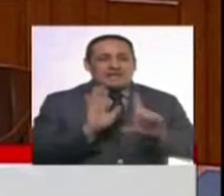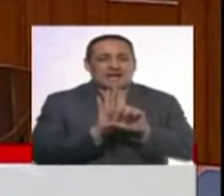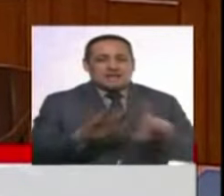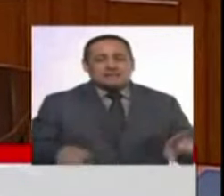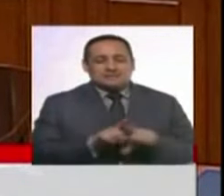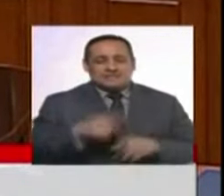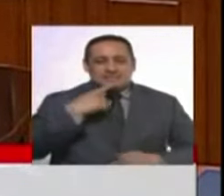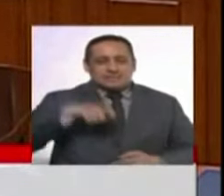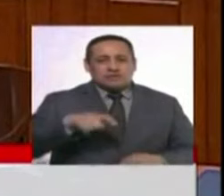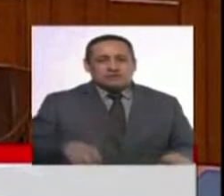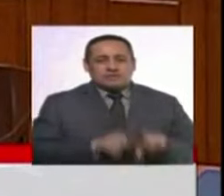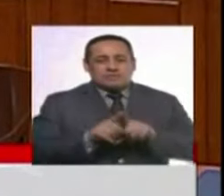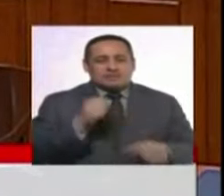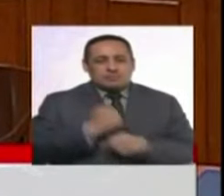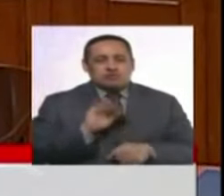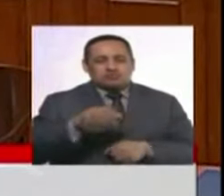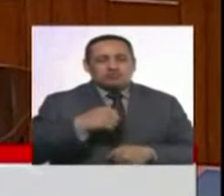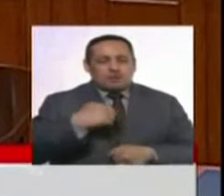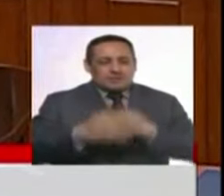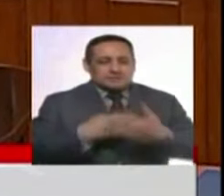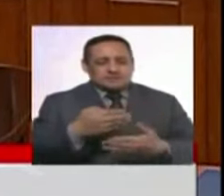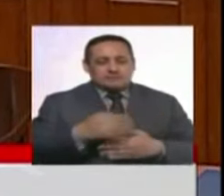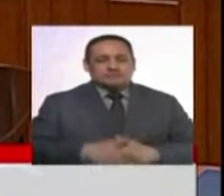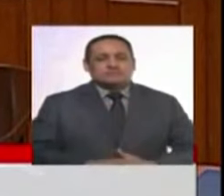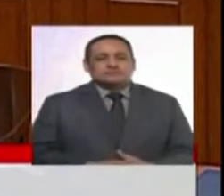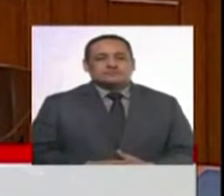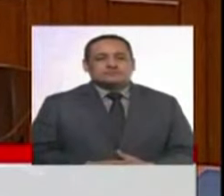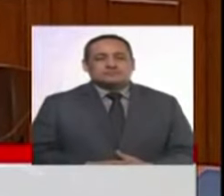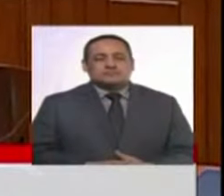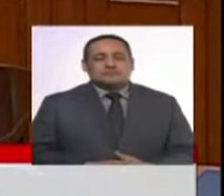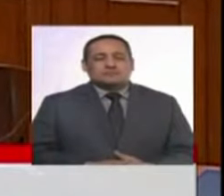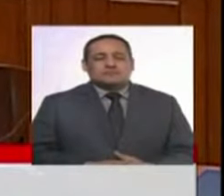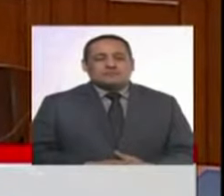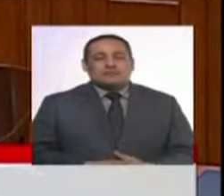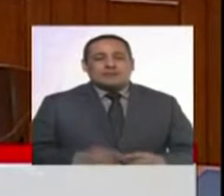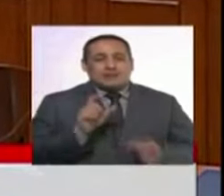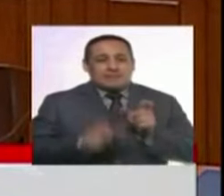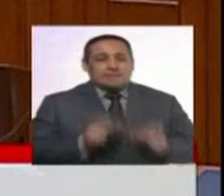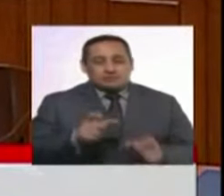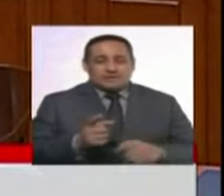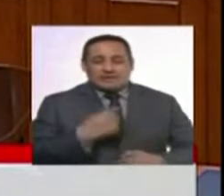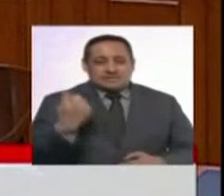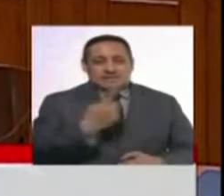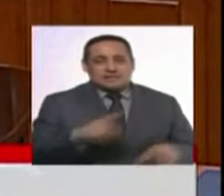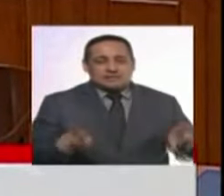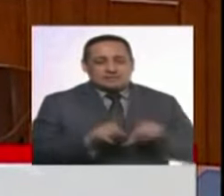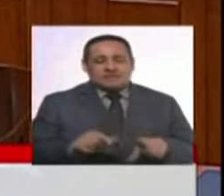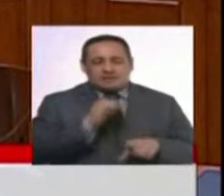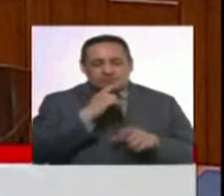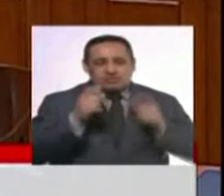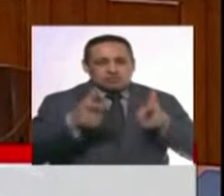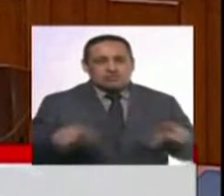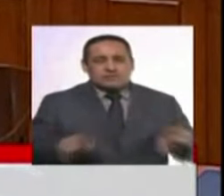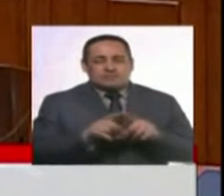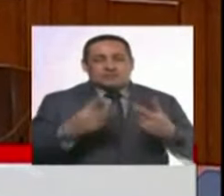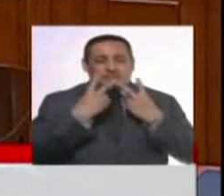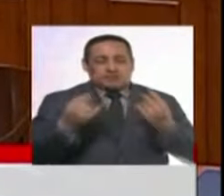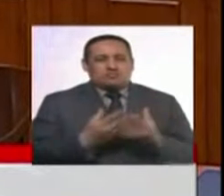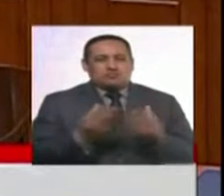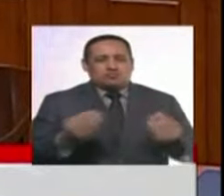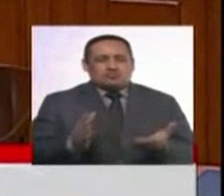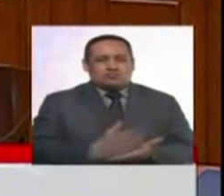necesarios para el ejercicio de su labor para la ciudadanía la inseguridad es un fenómeno creciente